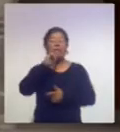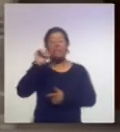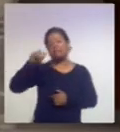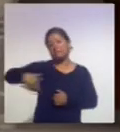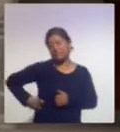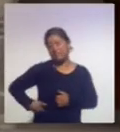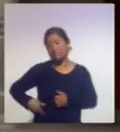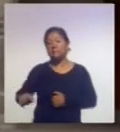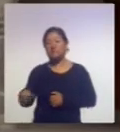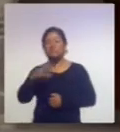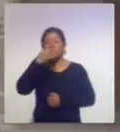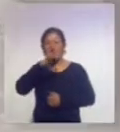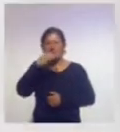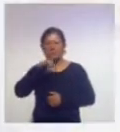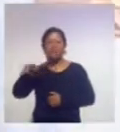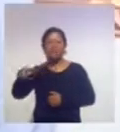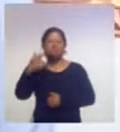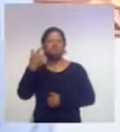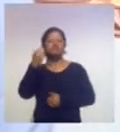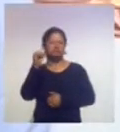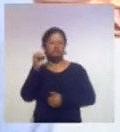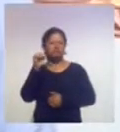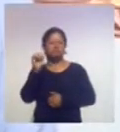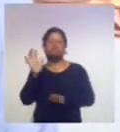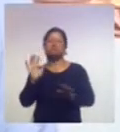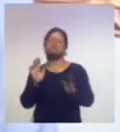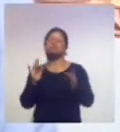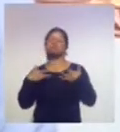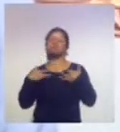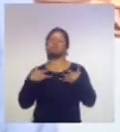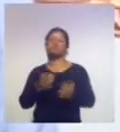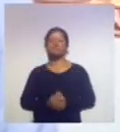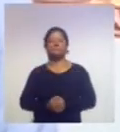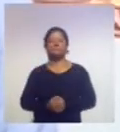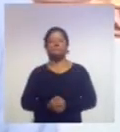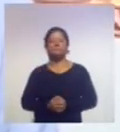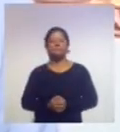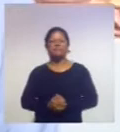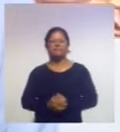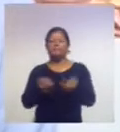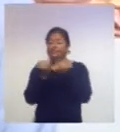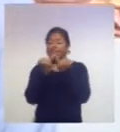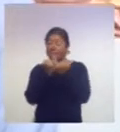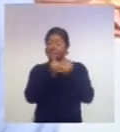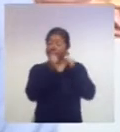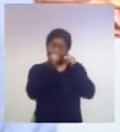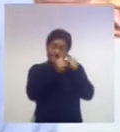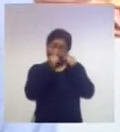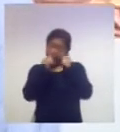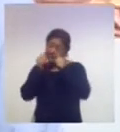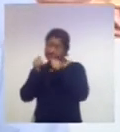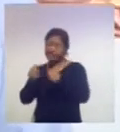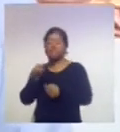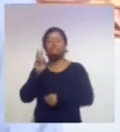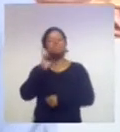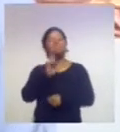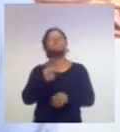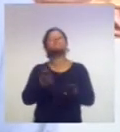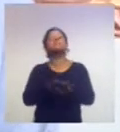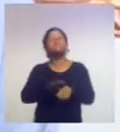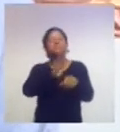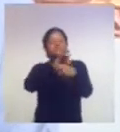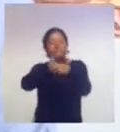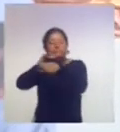fiestas patrias tengan un saldo blanco. Tenemos que verificar también los permisos de los